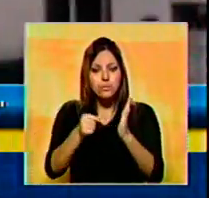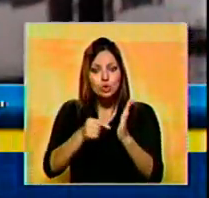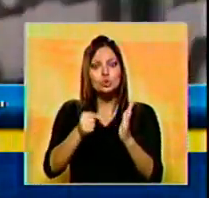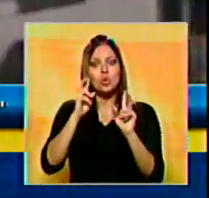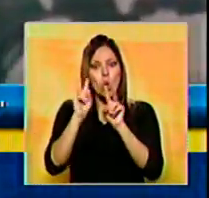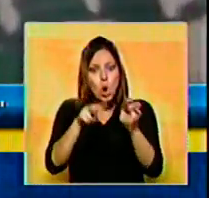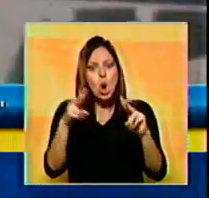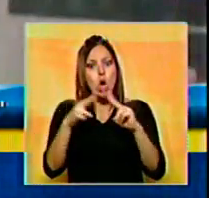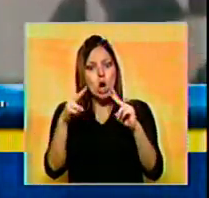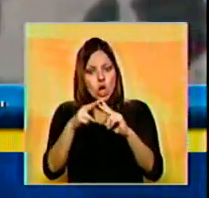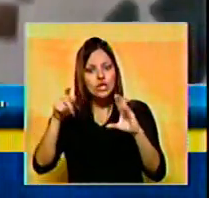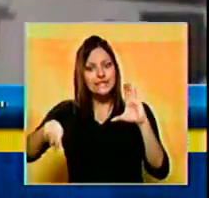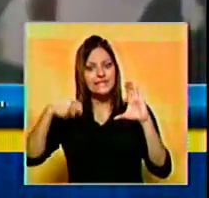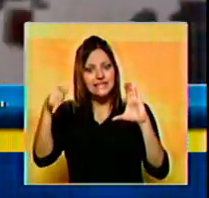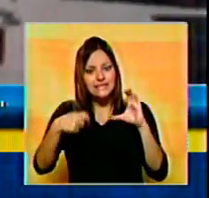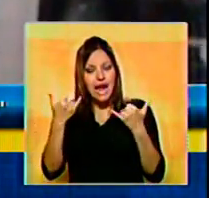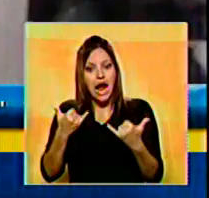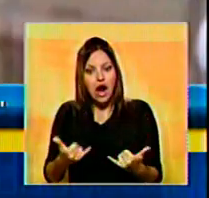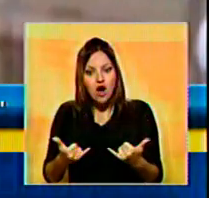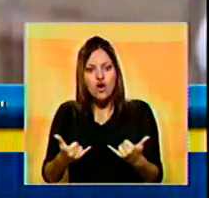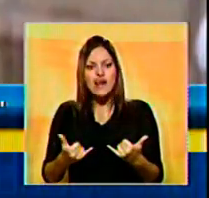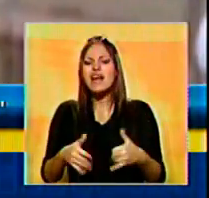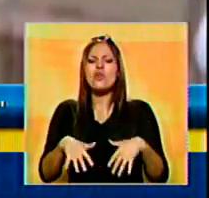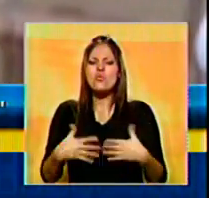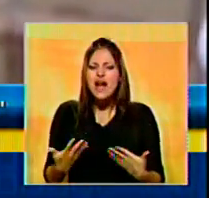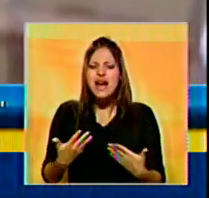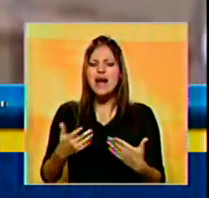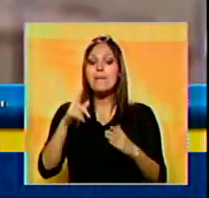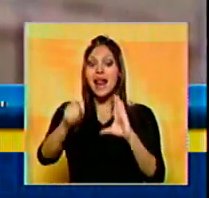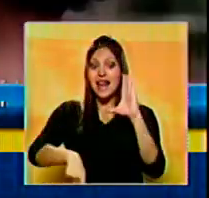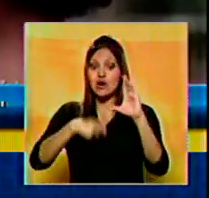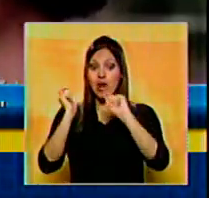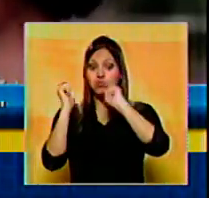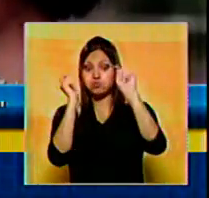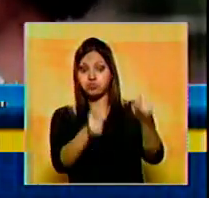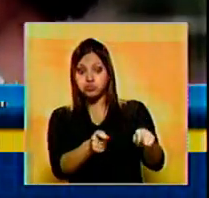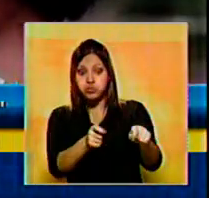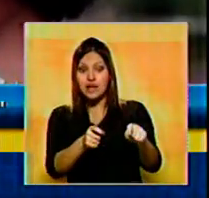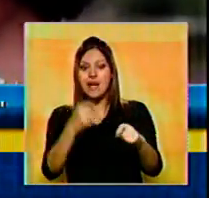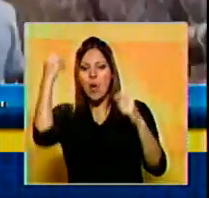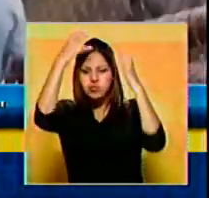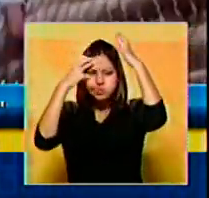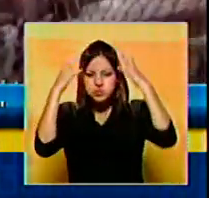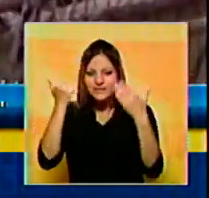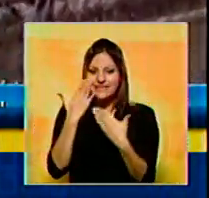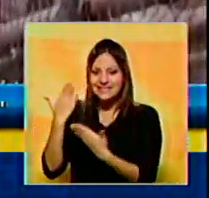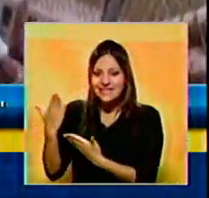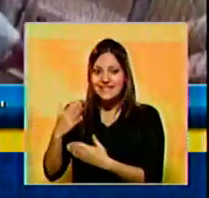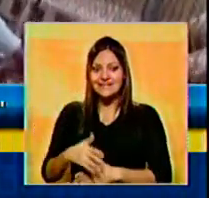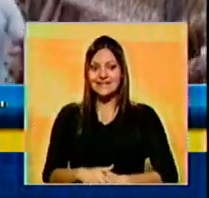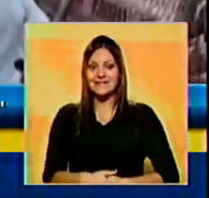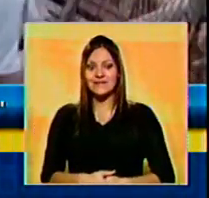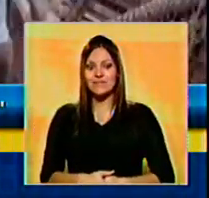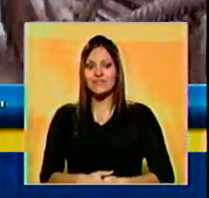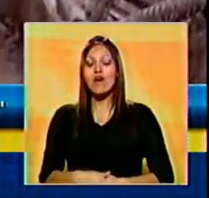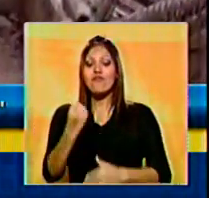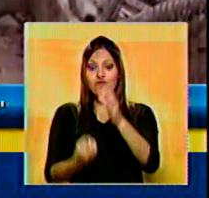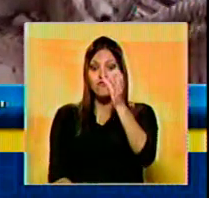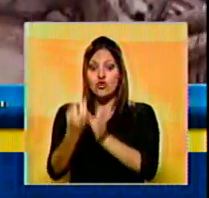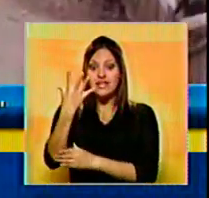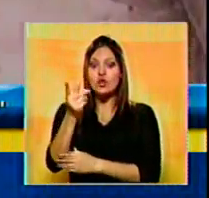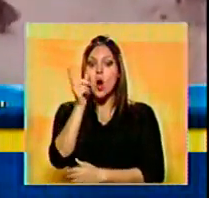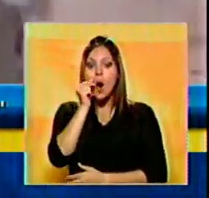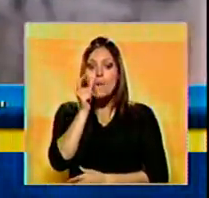industria cinematográfica. Ahora es el turno de la cinta Pelo Malo para competir en el Festival de Cine de Tribeca, fundado por el